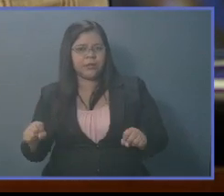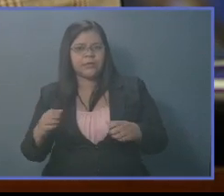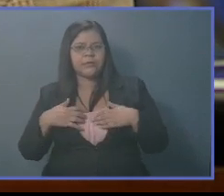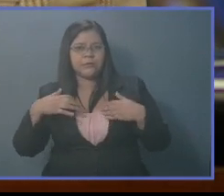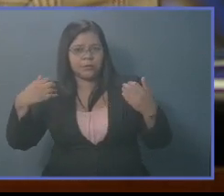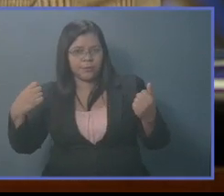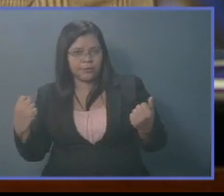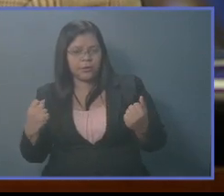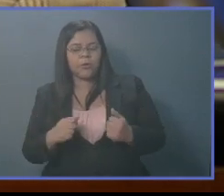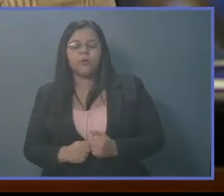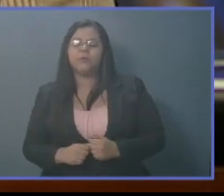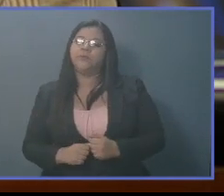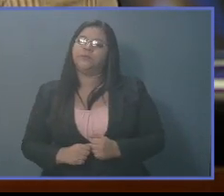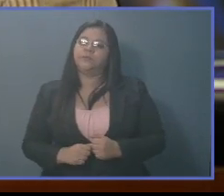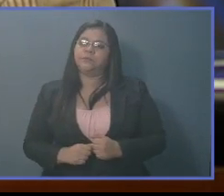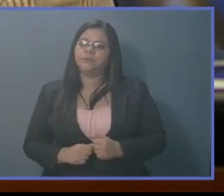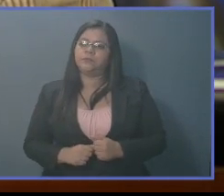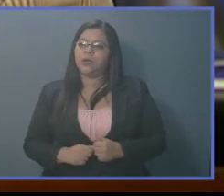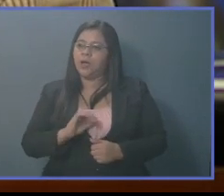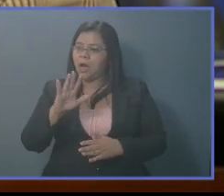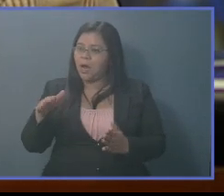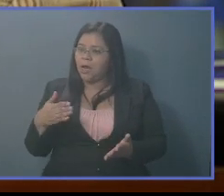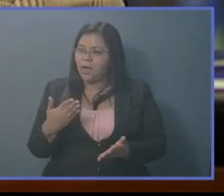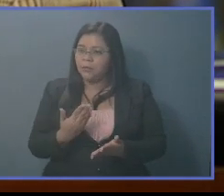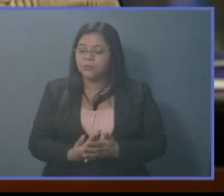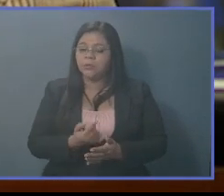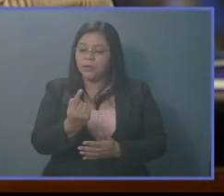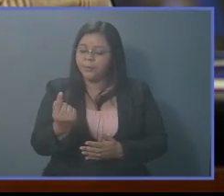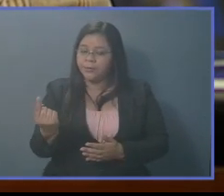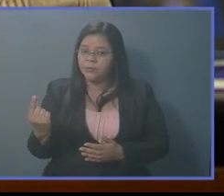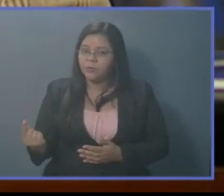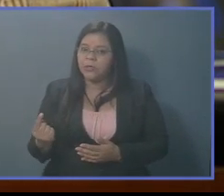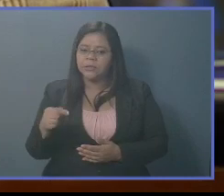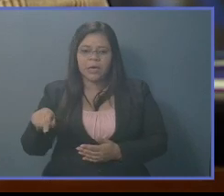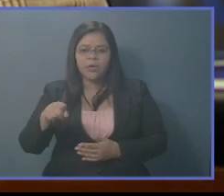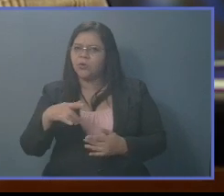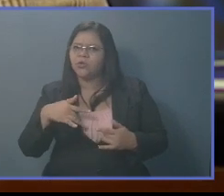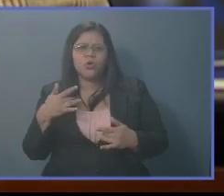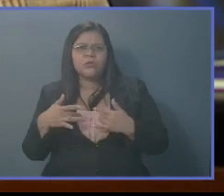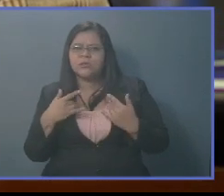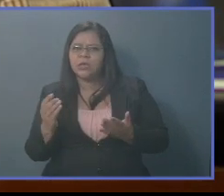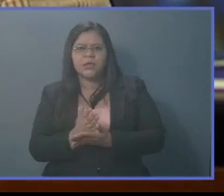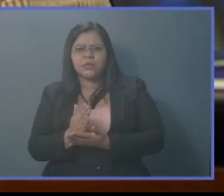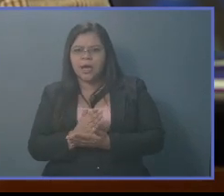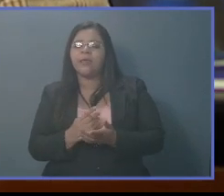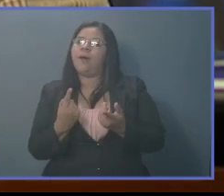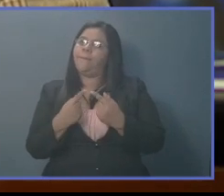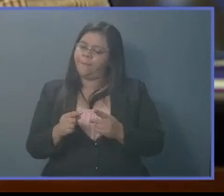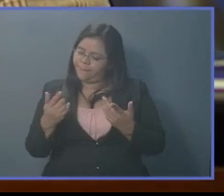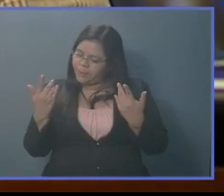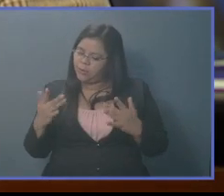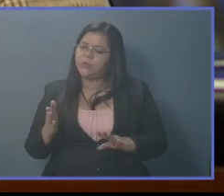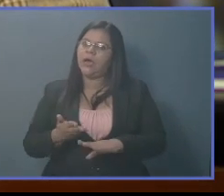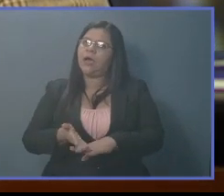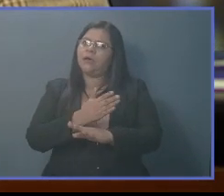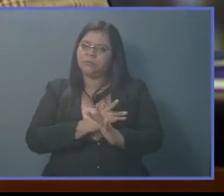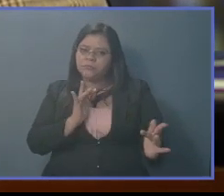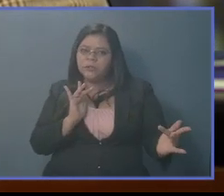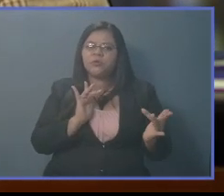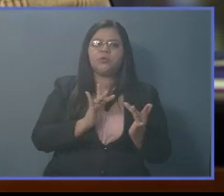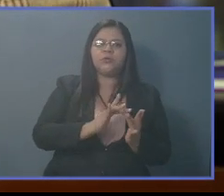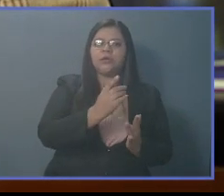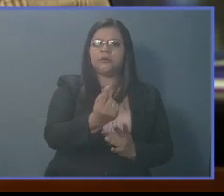áreas de influencia. A todas aquellas personas asintomáticas con síntomas, contactos COVID-19 o sospechosos, debiéndose